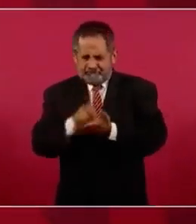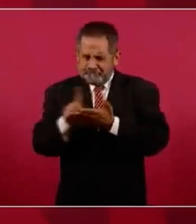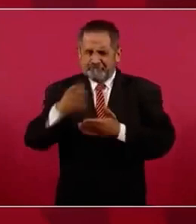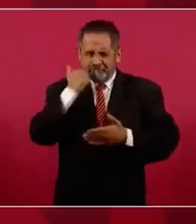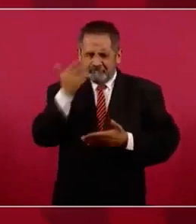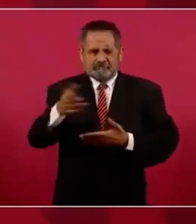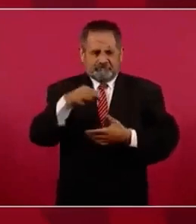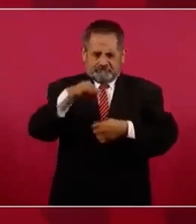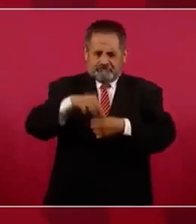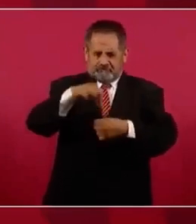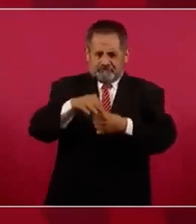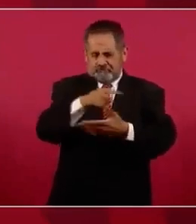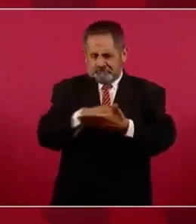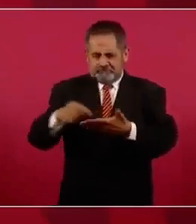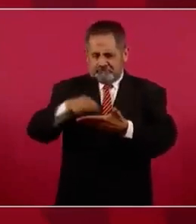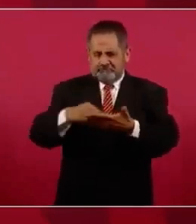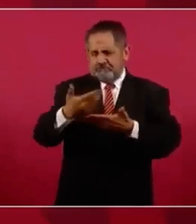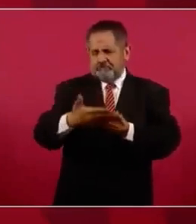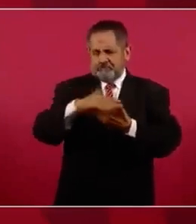su